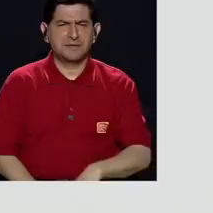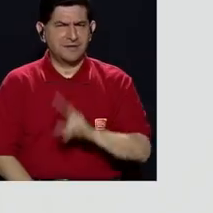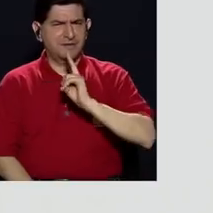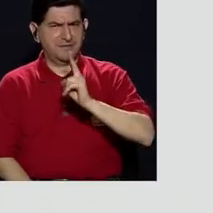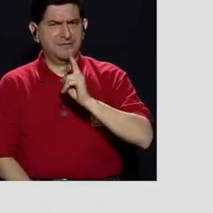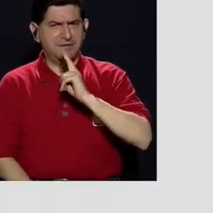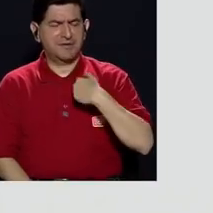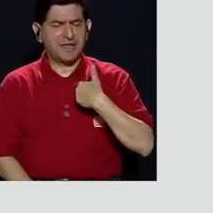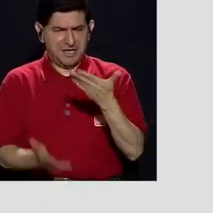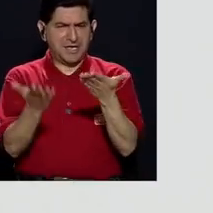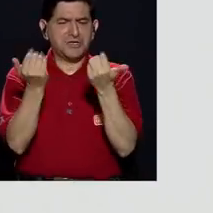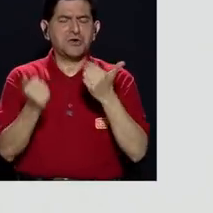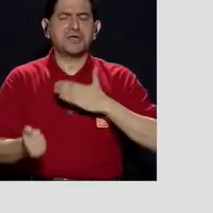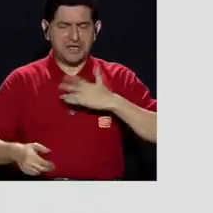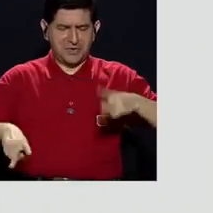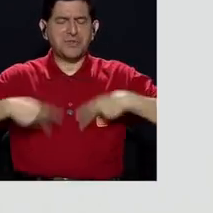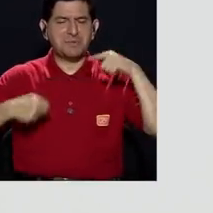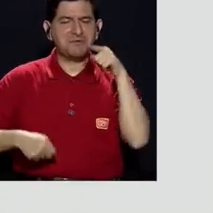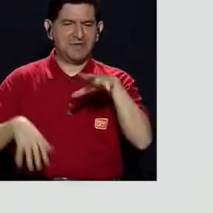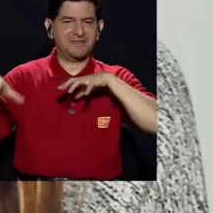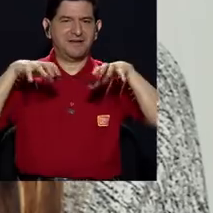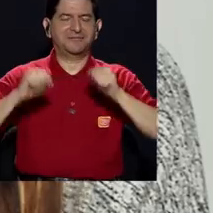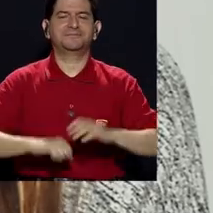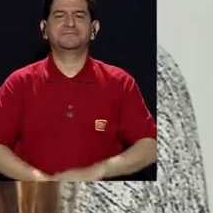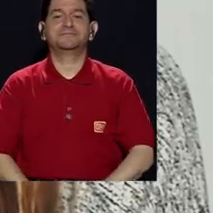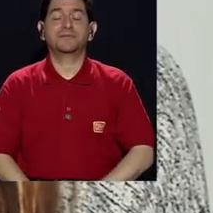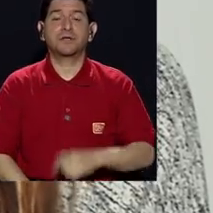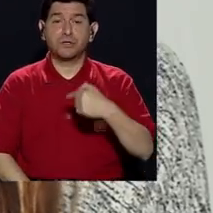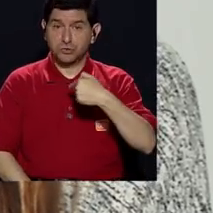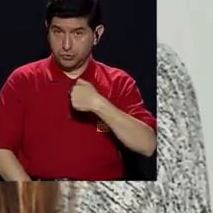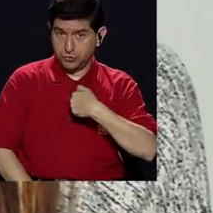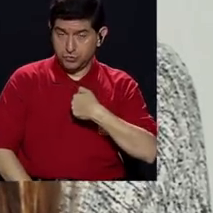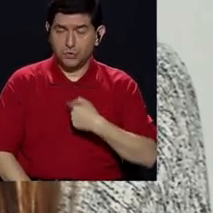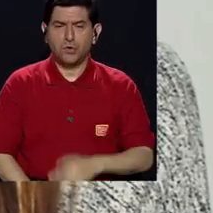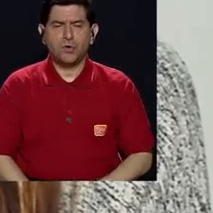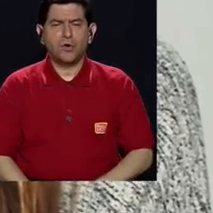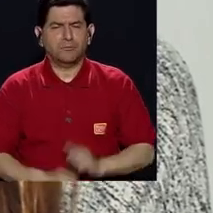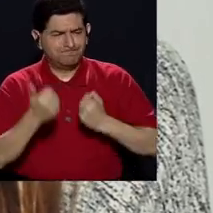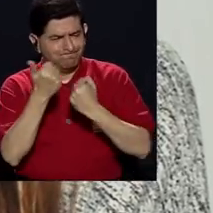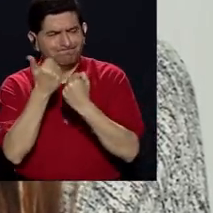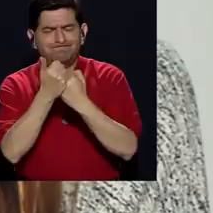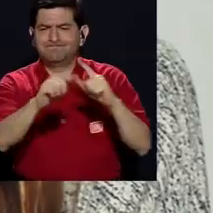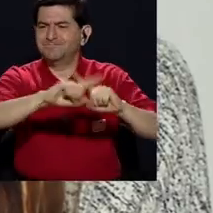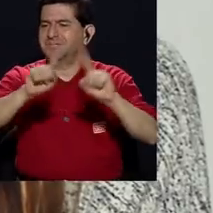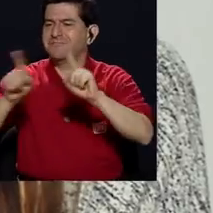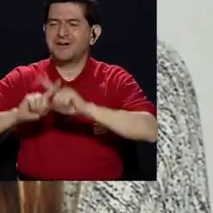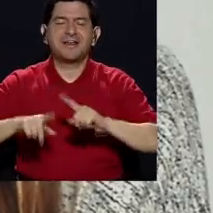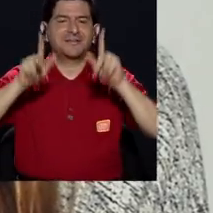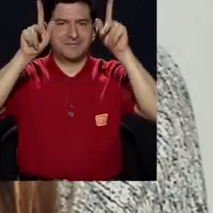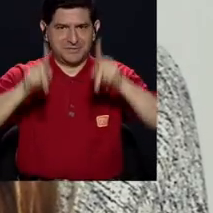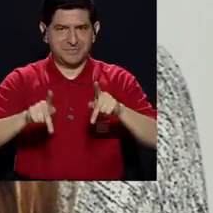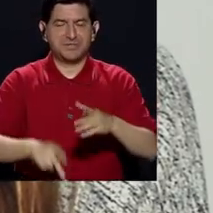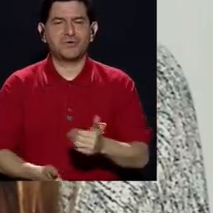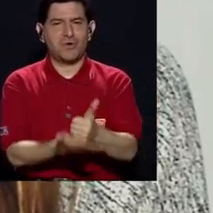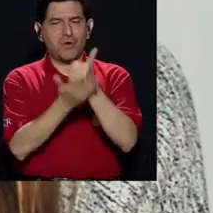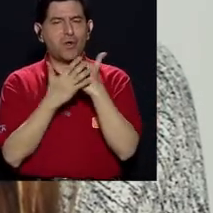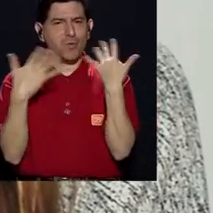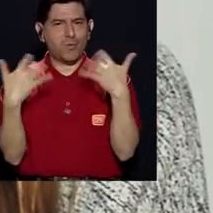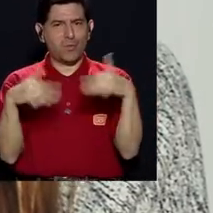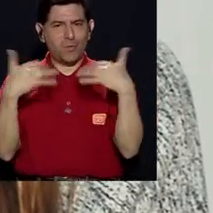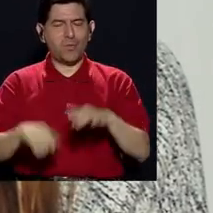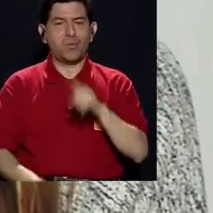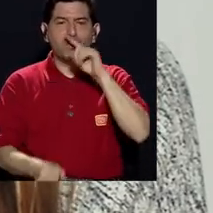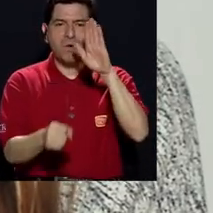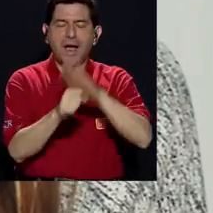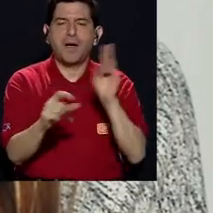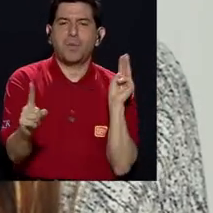realmente lo que quiero hacer en mi vida bueno yo tengo mucho apoyo de muchas personas eso me ayuda mucho